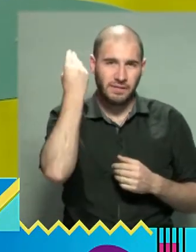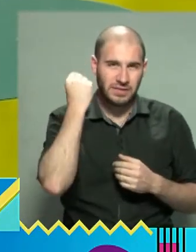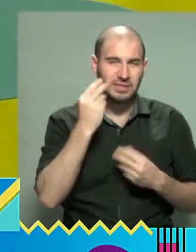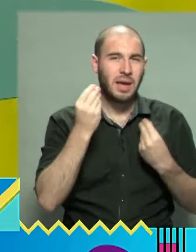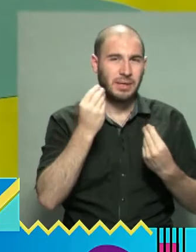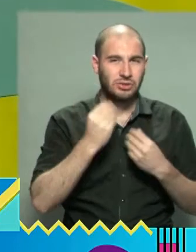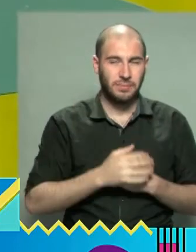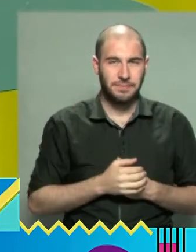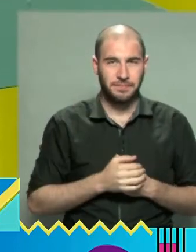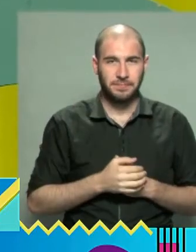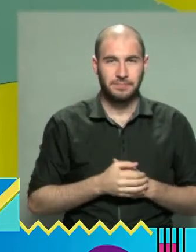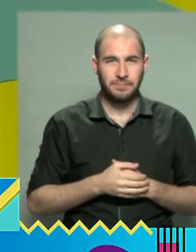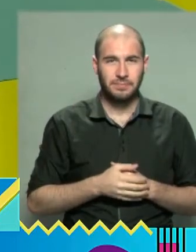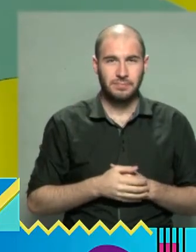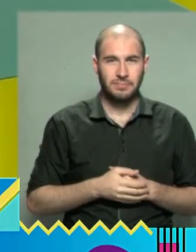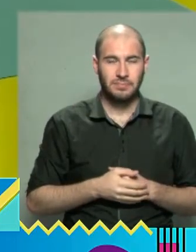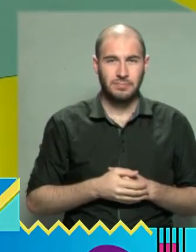que pasaba ahí era que